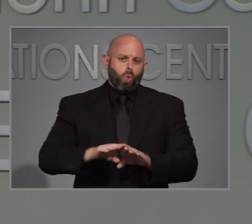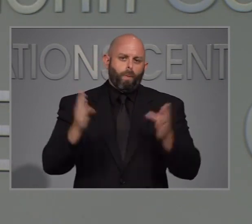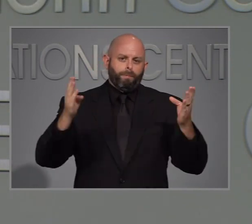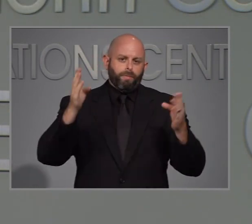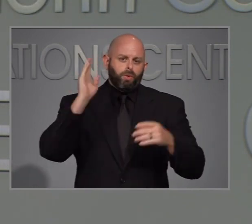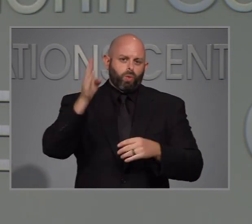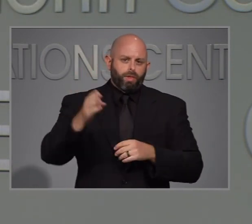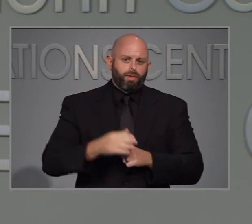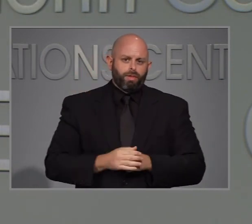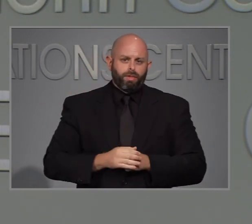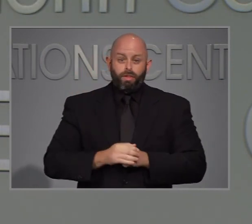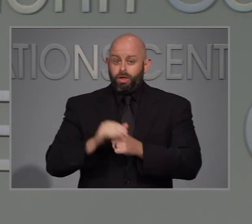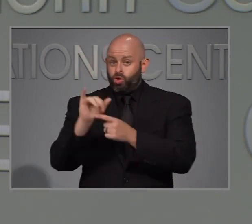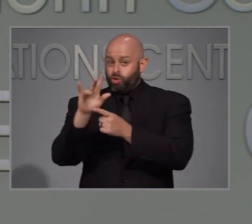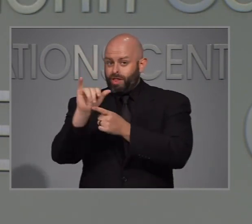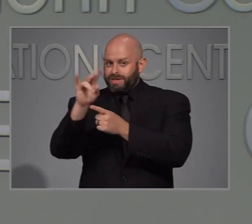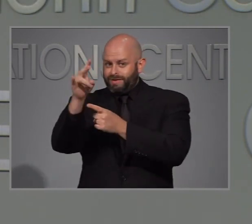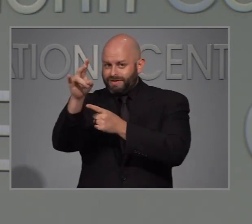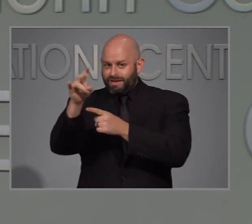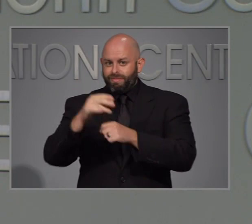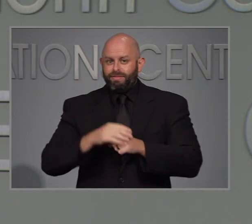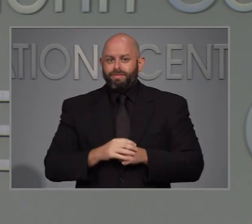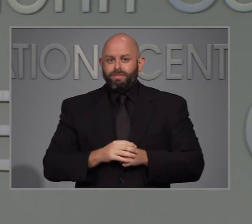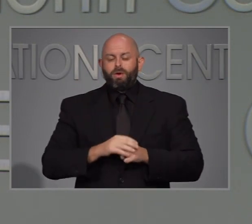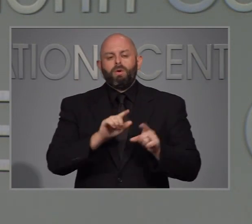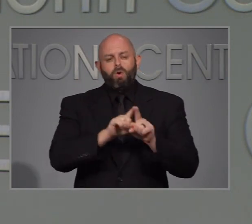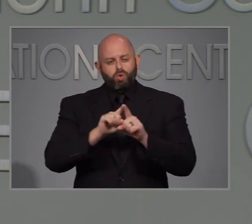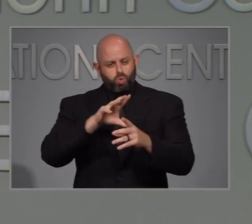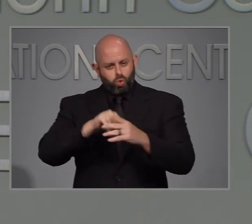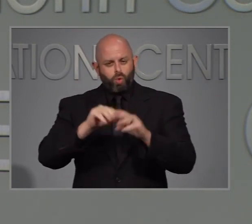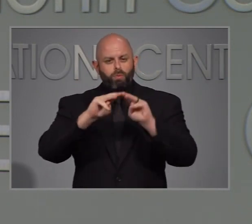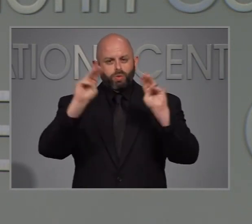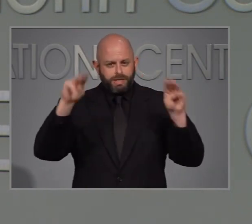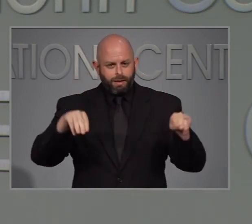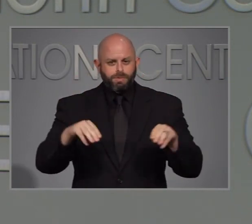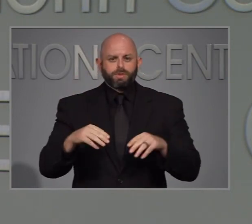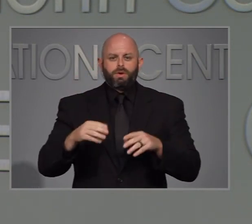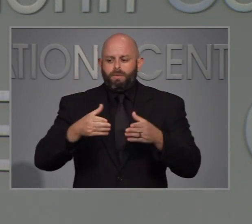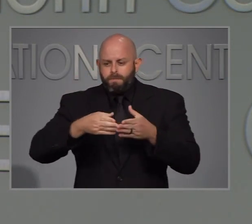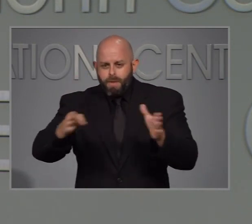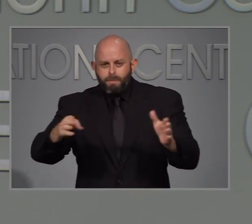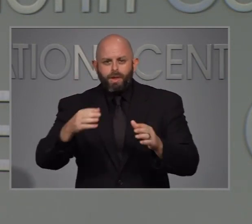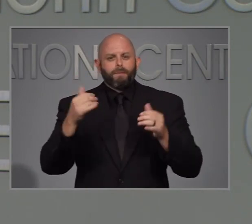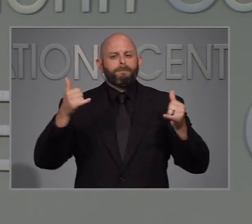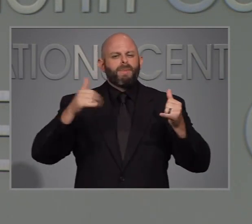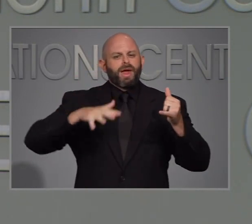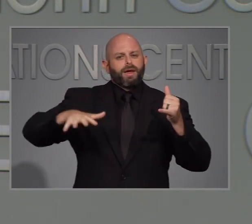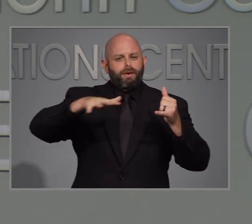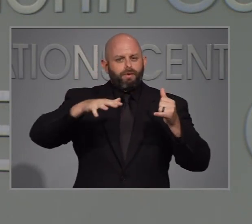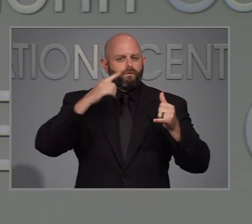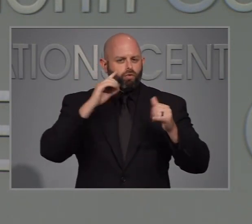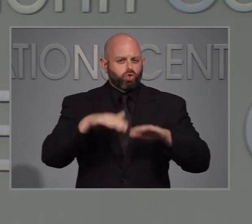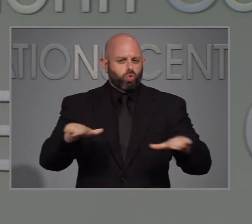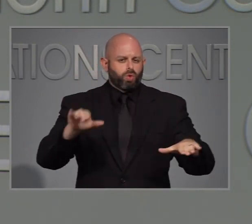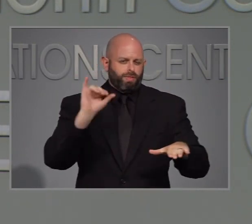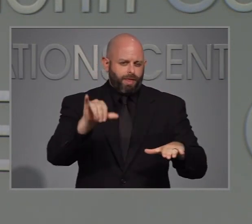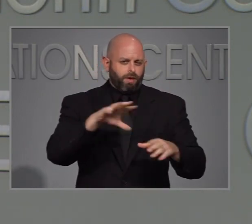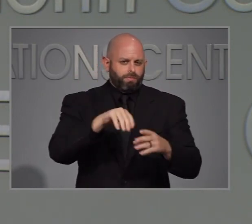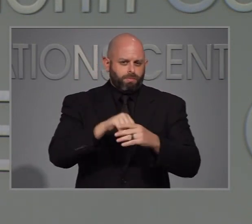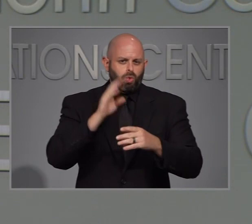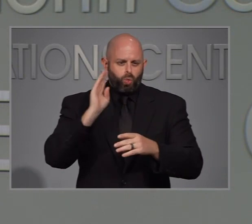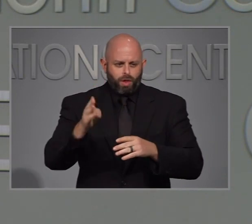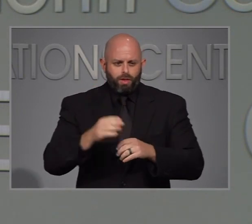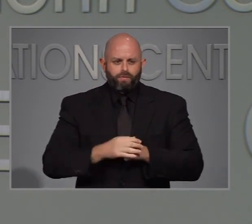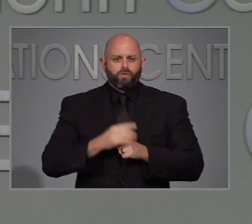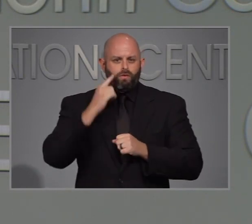restricciones para gimnasios, museos y sitios de juego infantil público. Eso es lo que